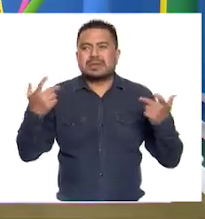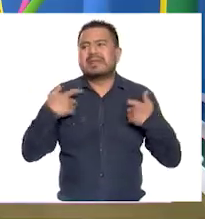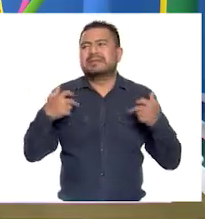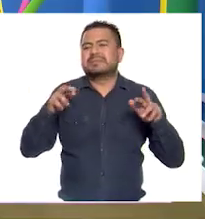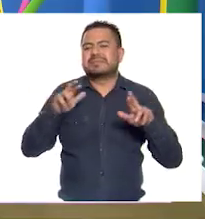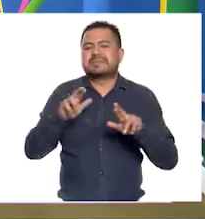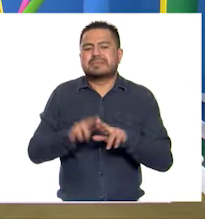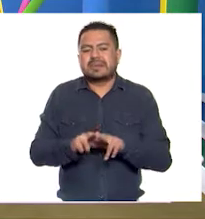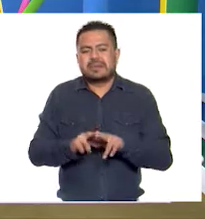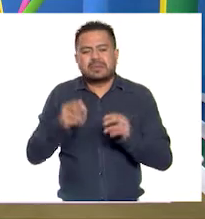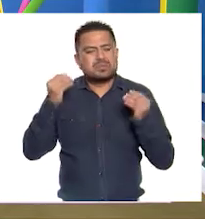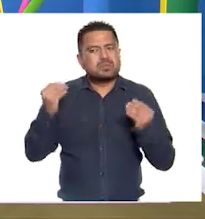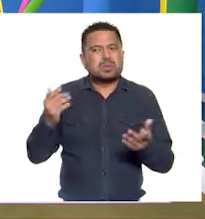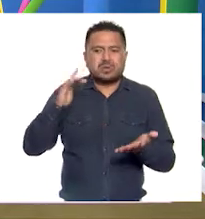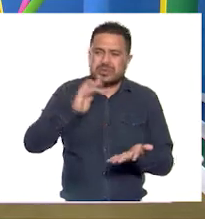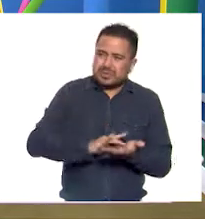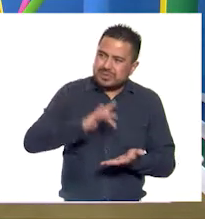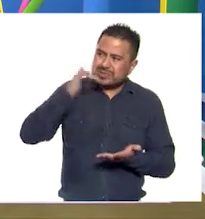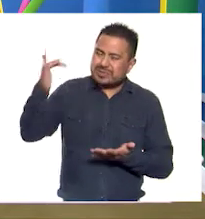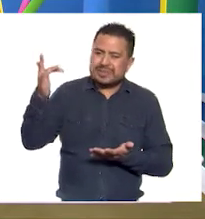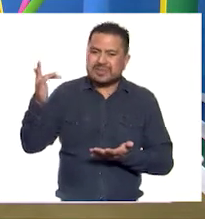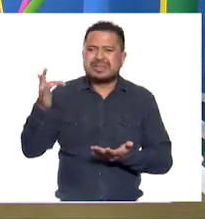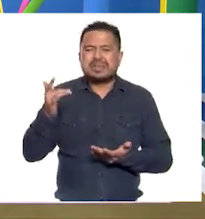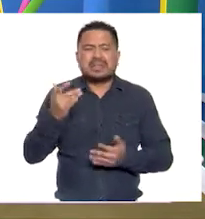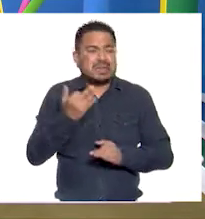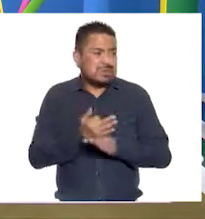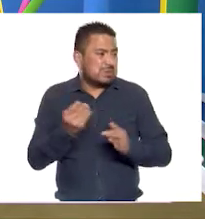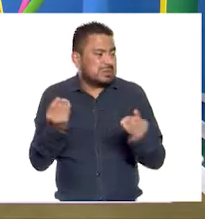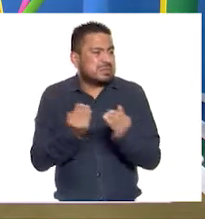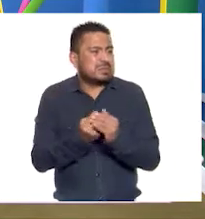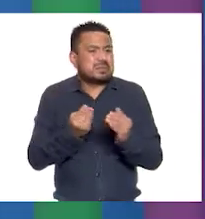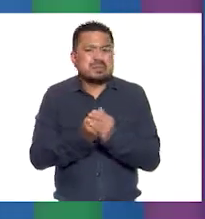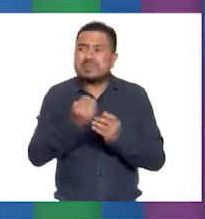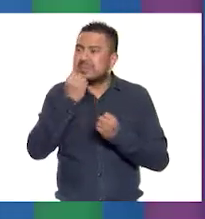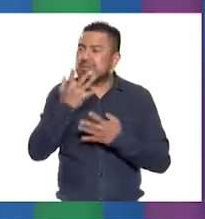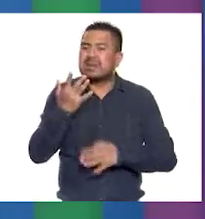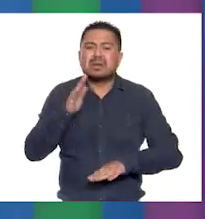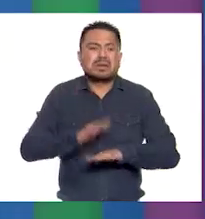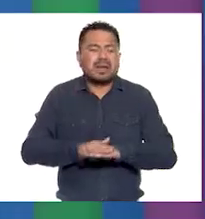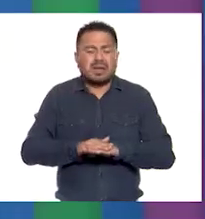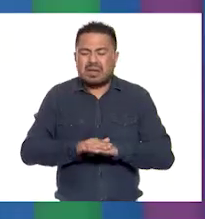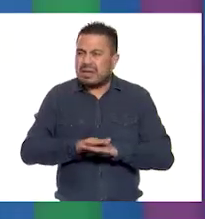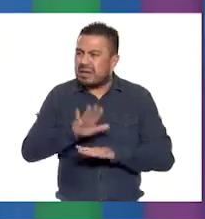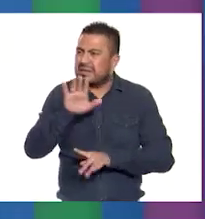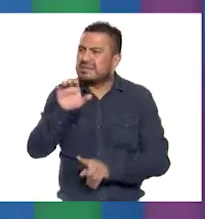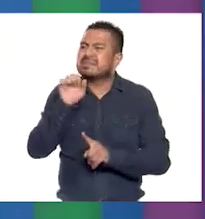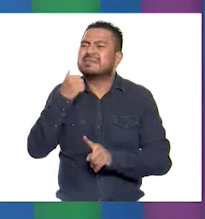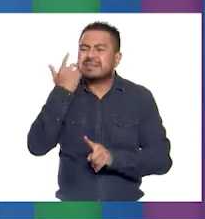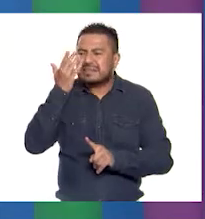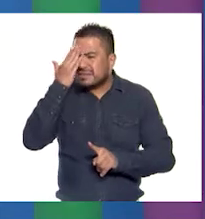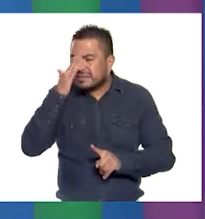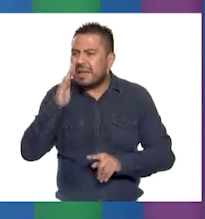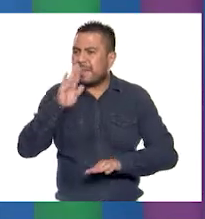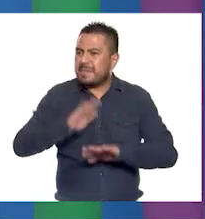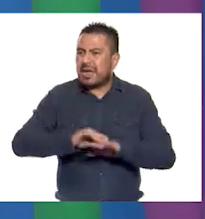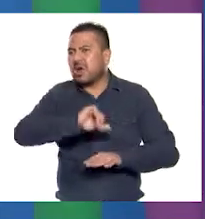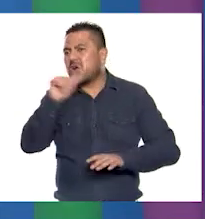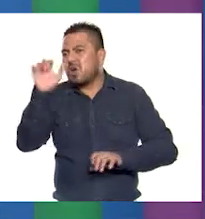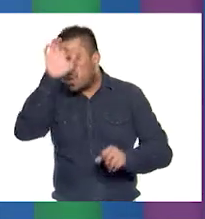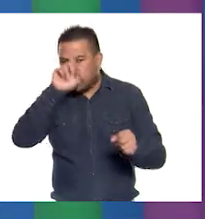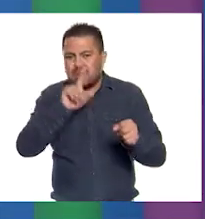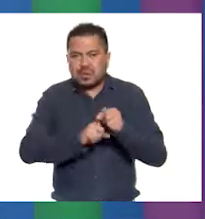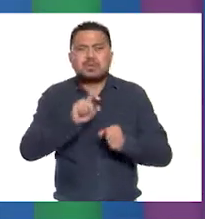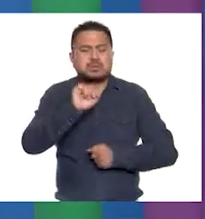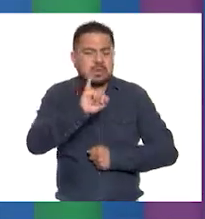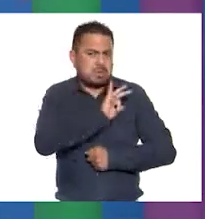Maestra Vero Hernández, muchísimas gracias. Ha sido una muy buena clase y estoy muy intrigada en saber más sobre otras culturas. Sí, creo